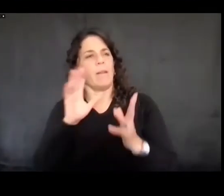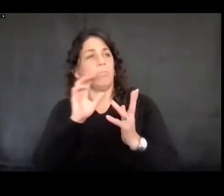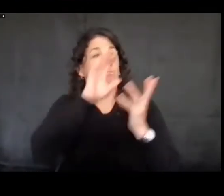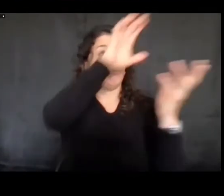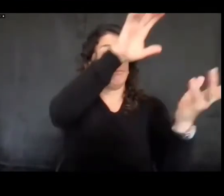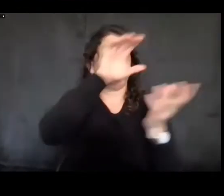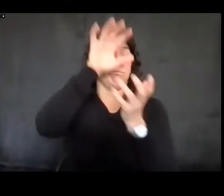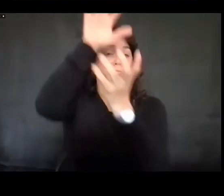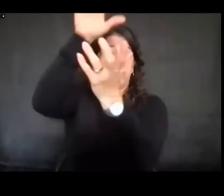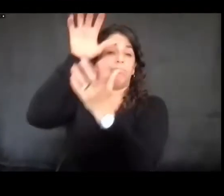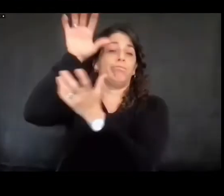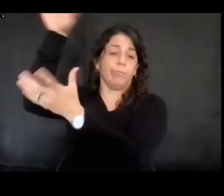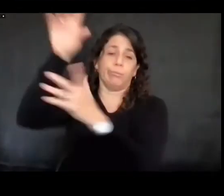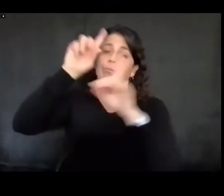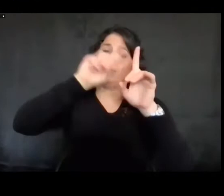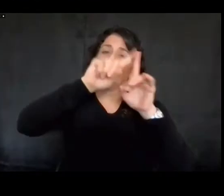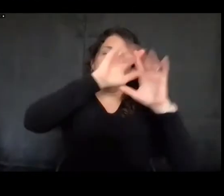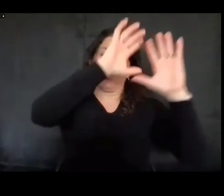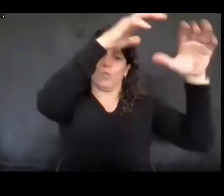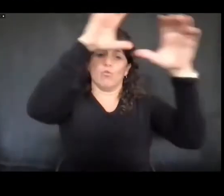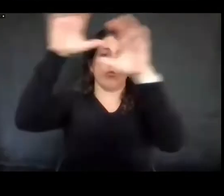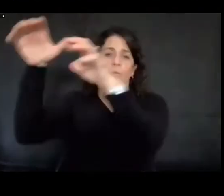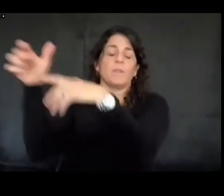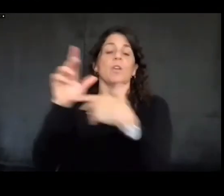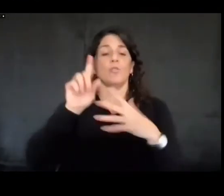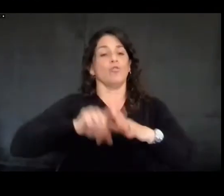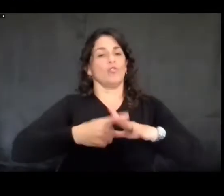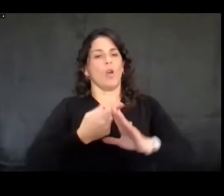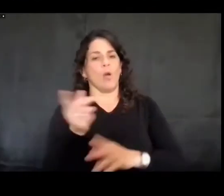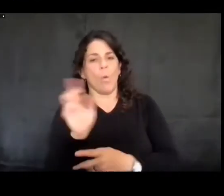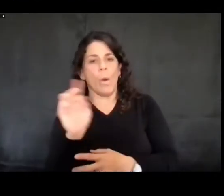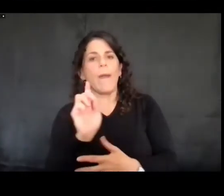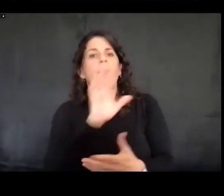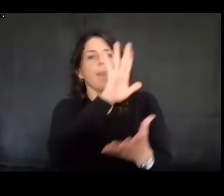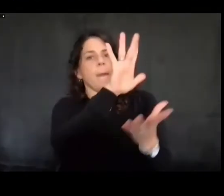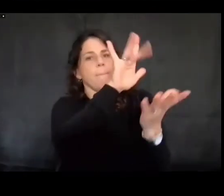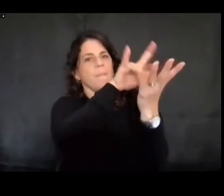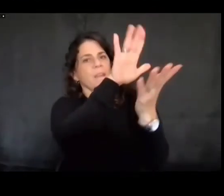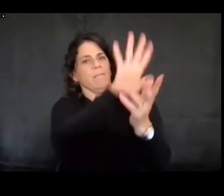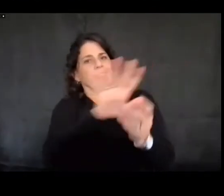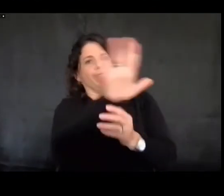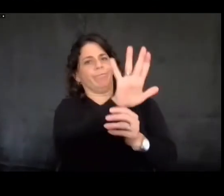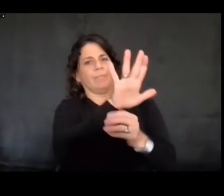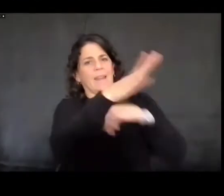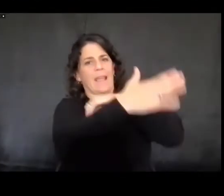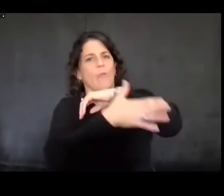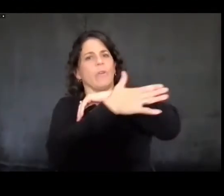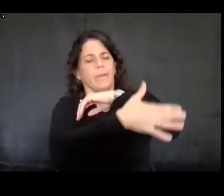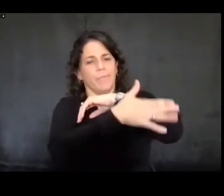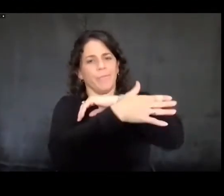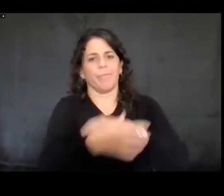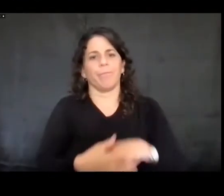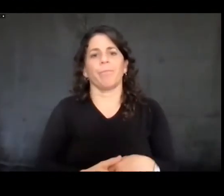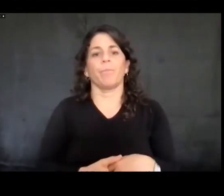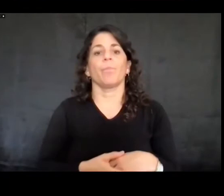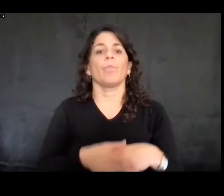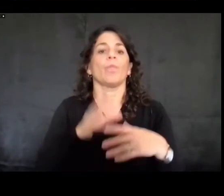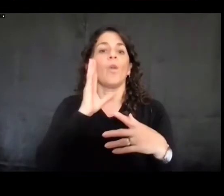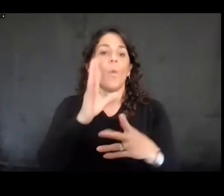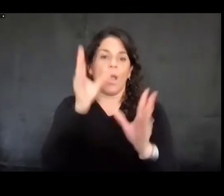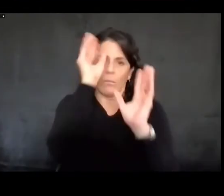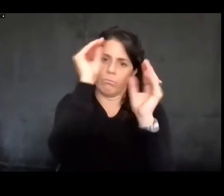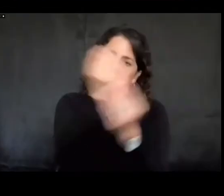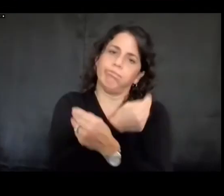porque es donde el acceso amplio en las próximas semanas y vamos a